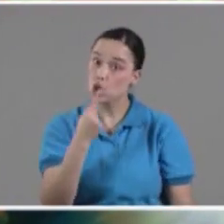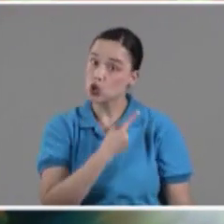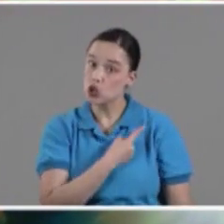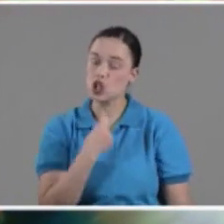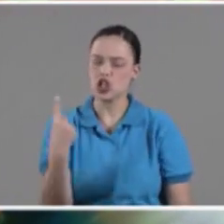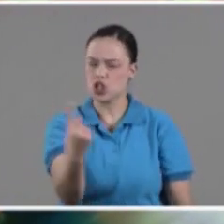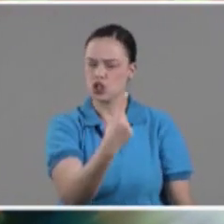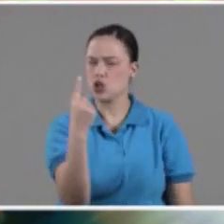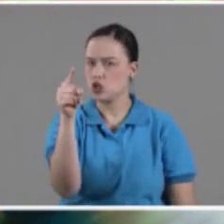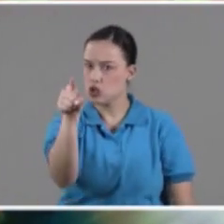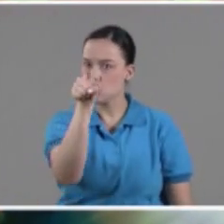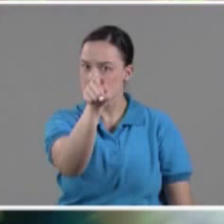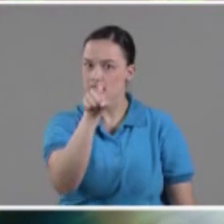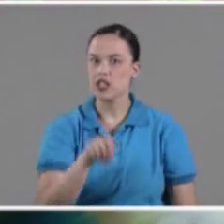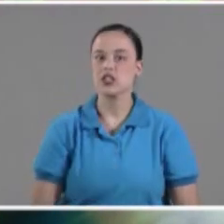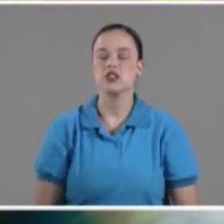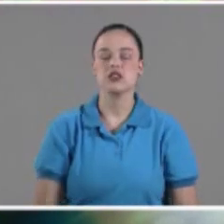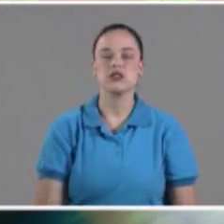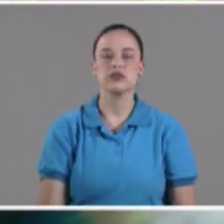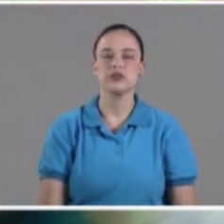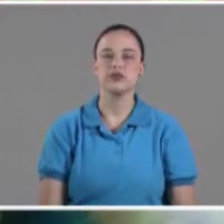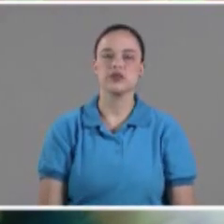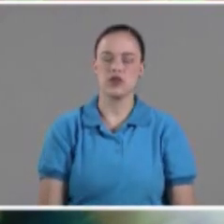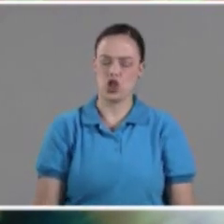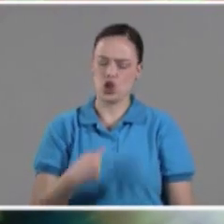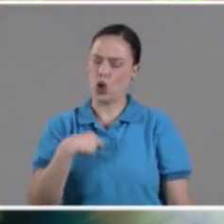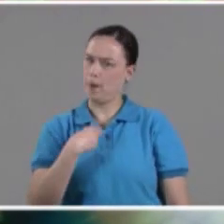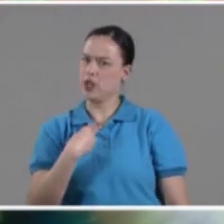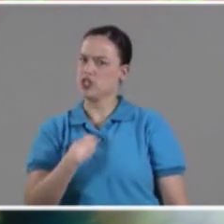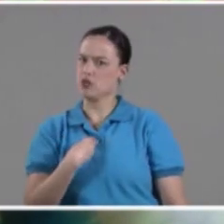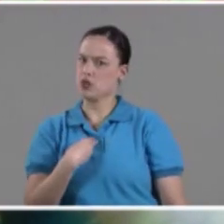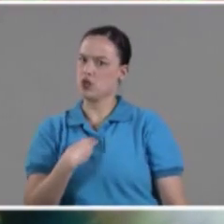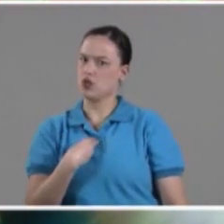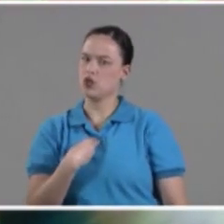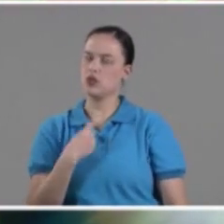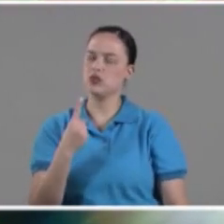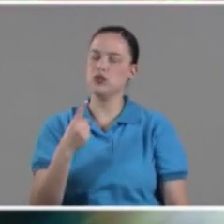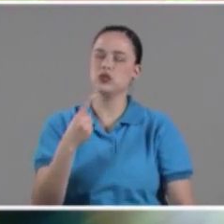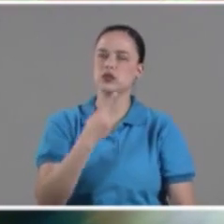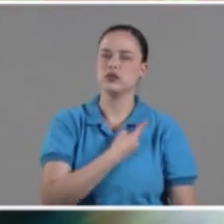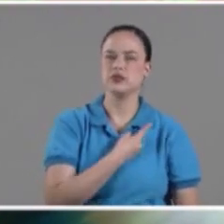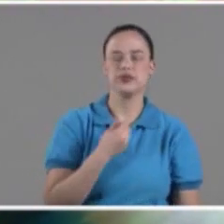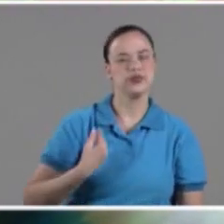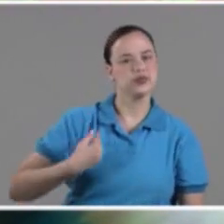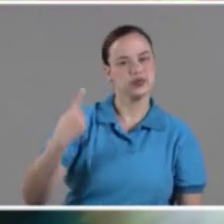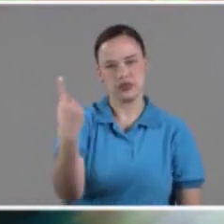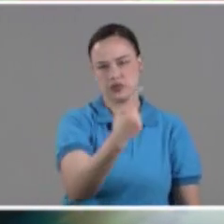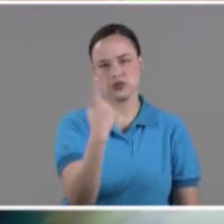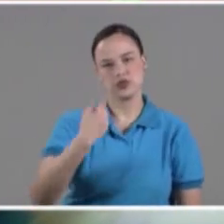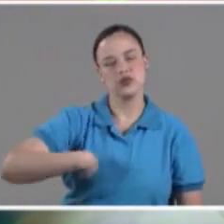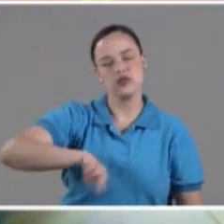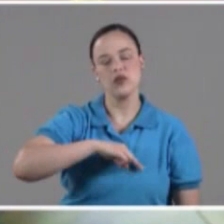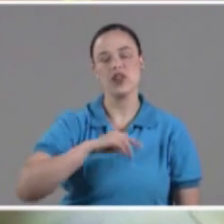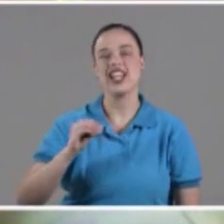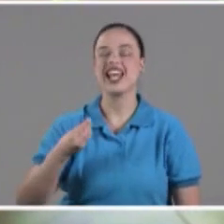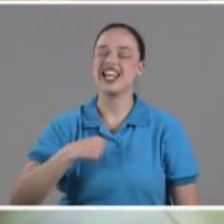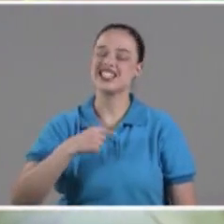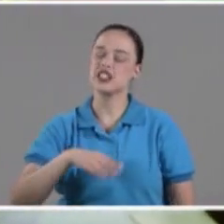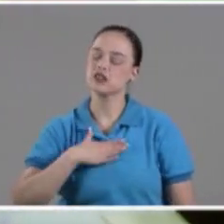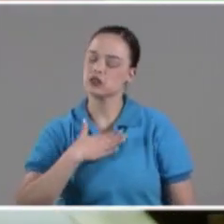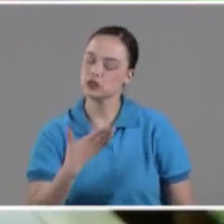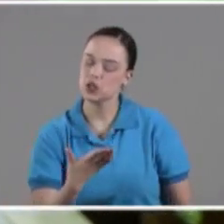de todos ustedes incluyéndome a mí mismo así que uno solo todos nosotros que esté dispuesto